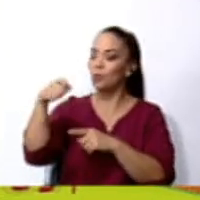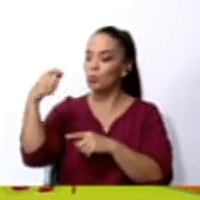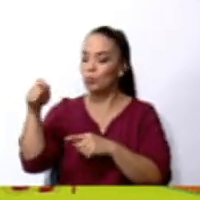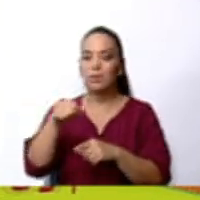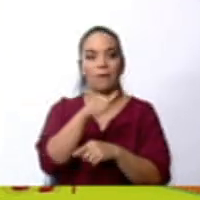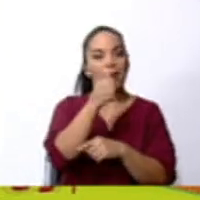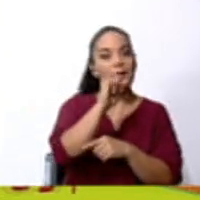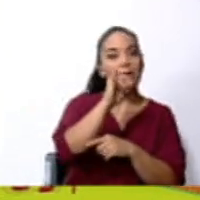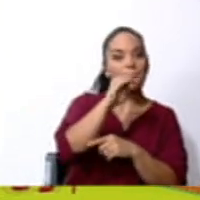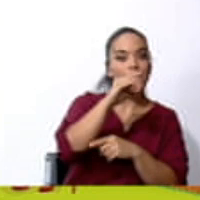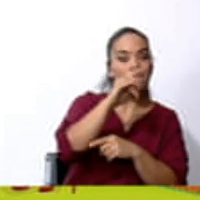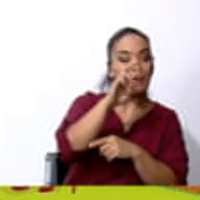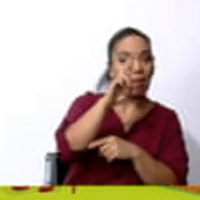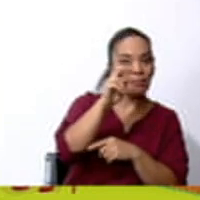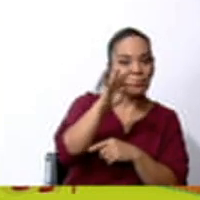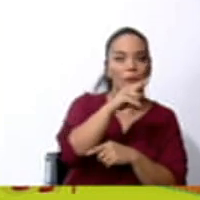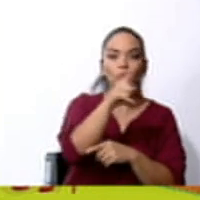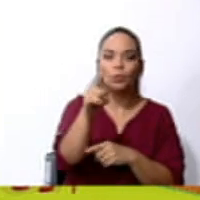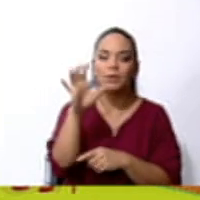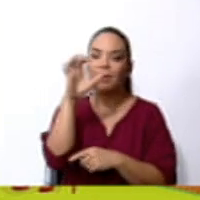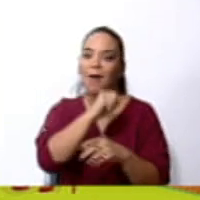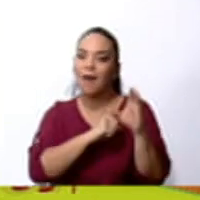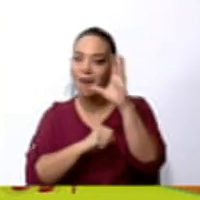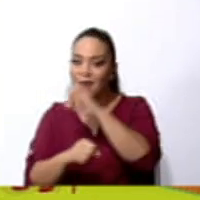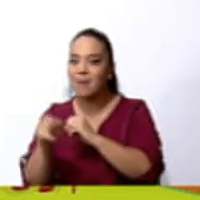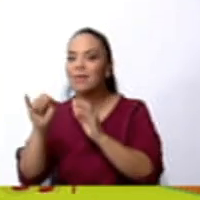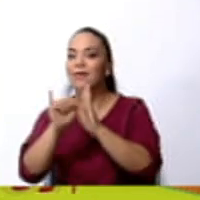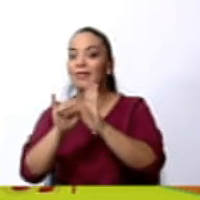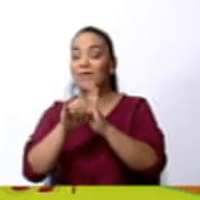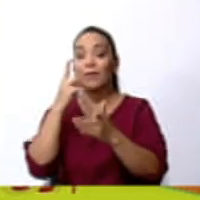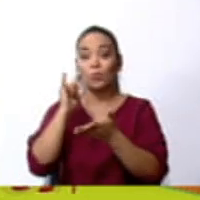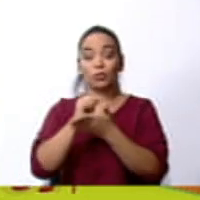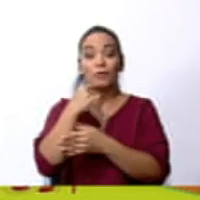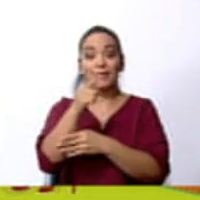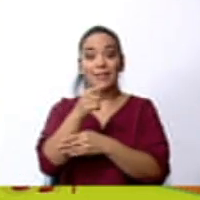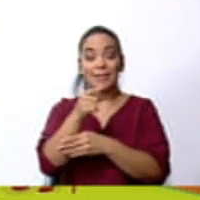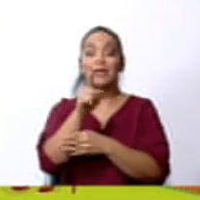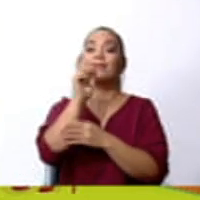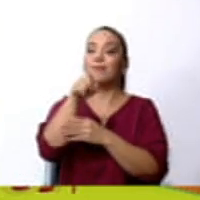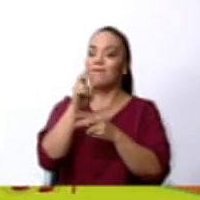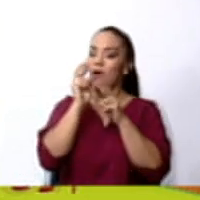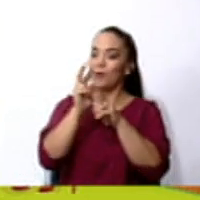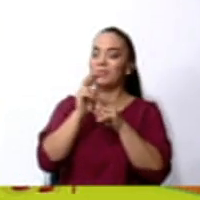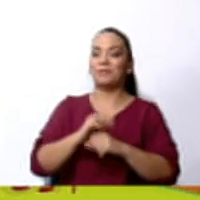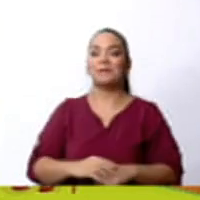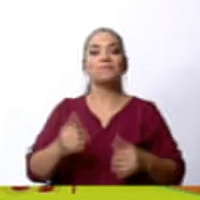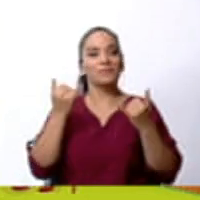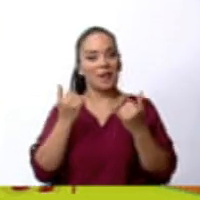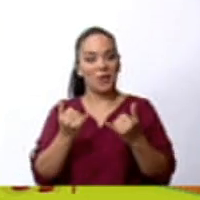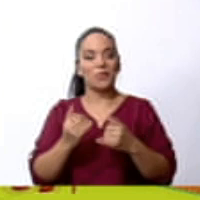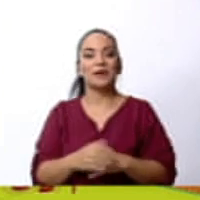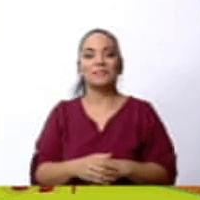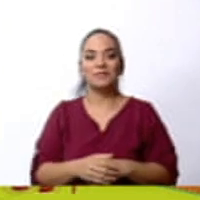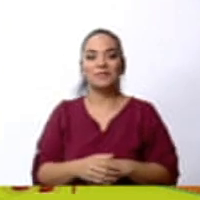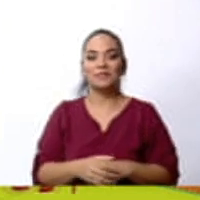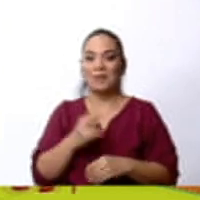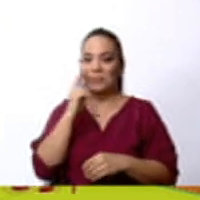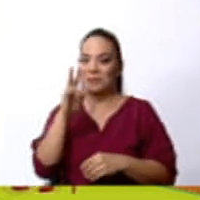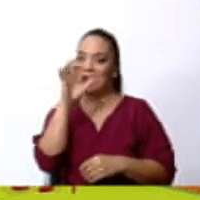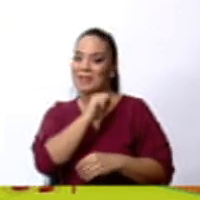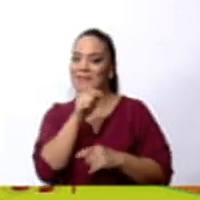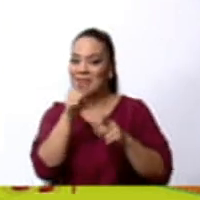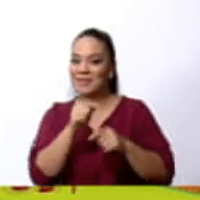y ustedes van a lograr identificar. Por eso les dije que teníamos que observar. Así que vamos con la siguiente trivia